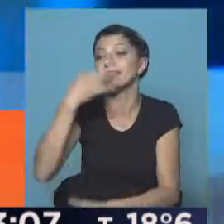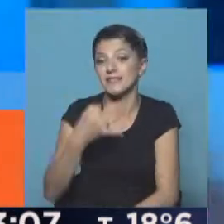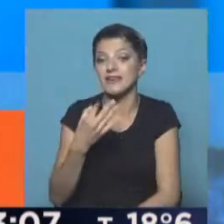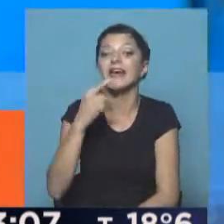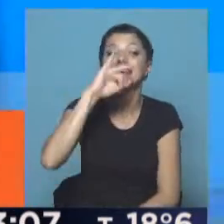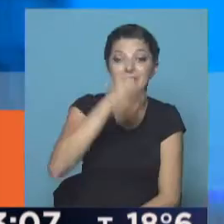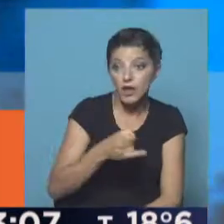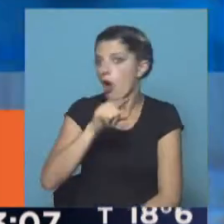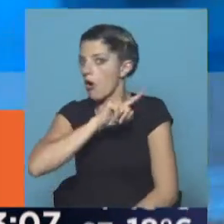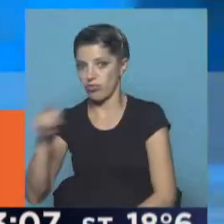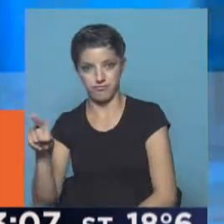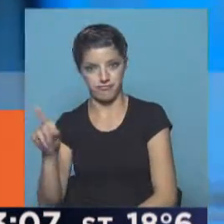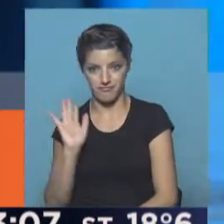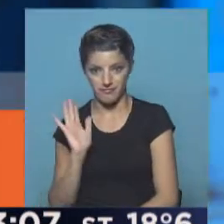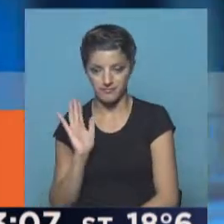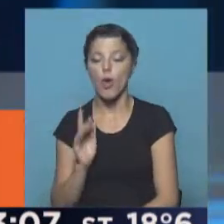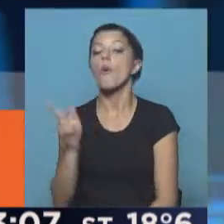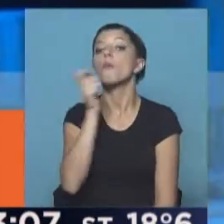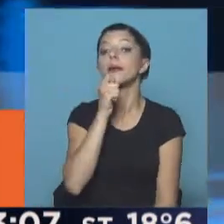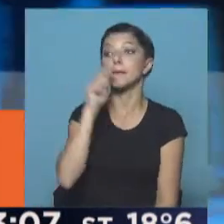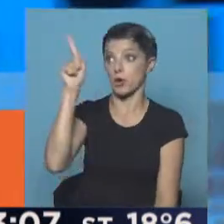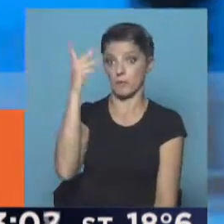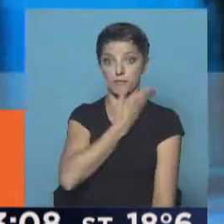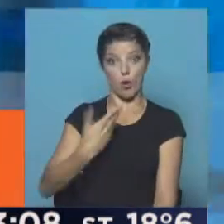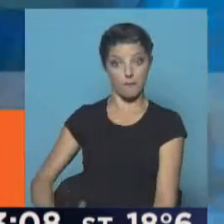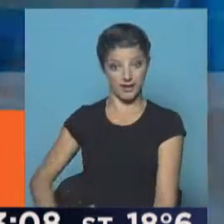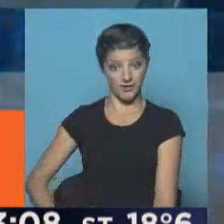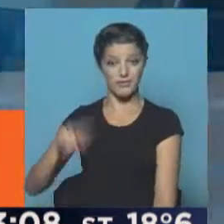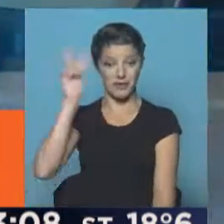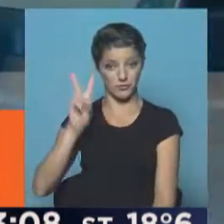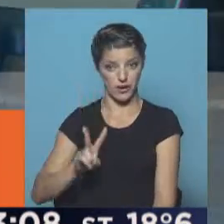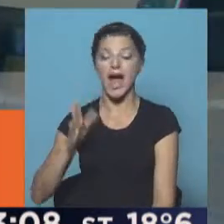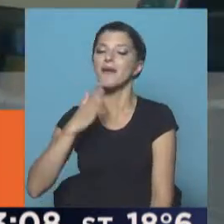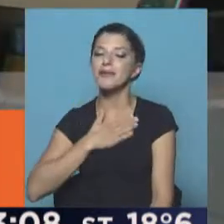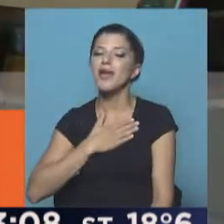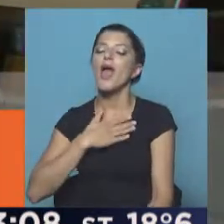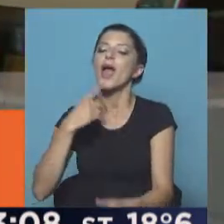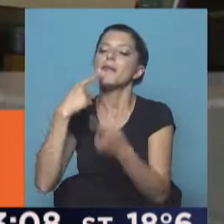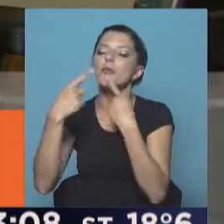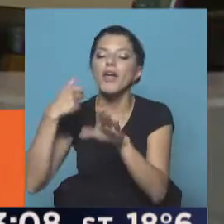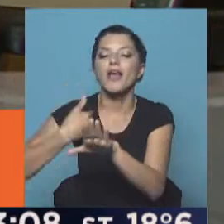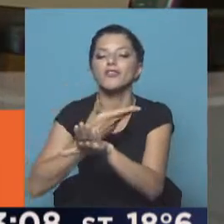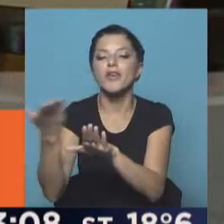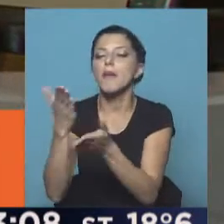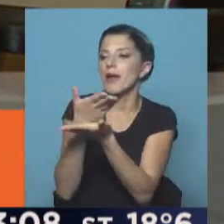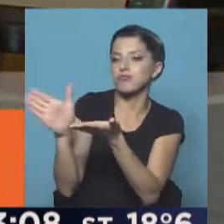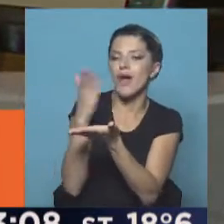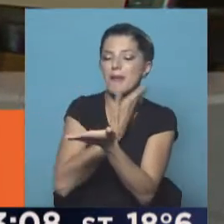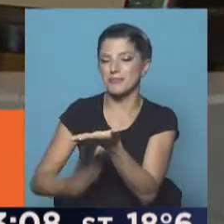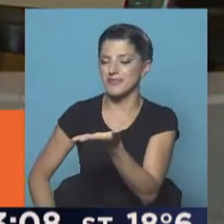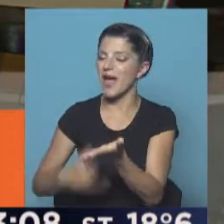mismo respecto de un gobierno como el de Maduro en Venezuela. A mí los plebiscitos revocatorios no me gustan porque me parece que